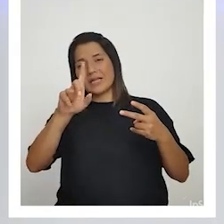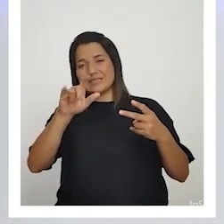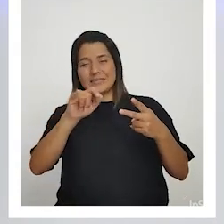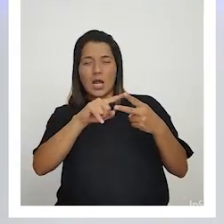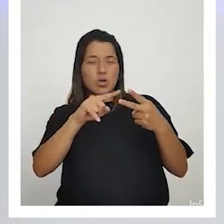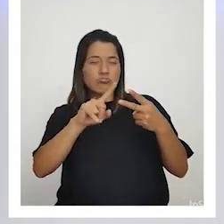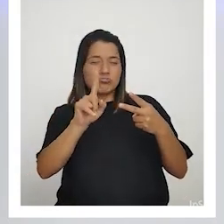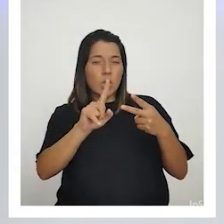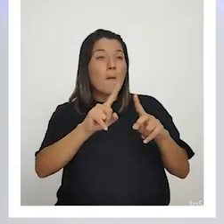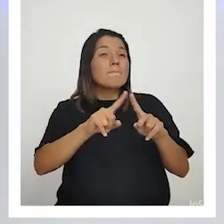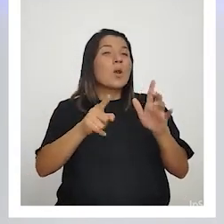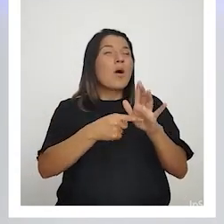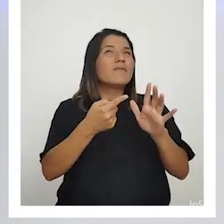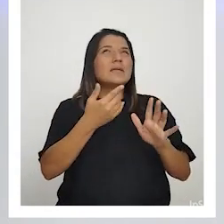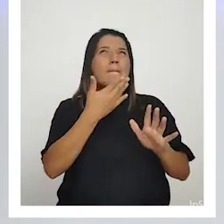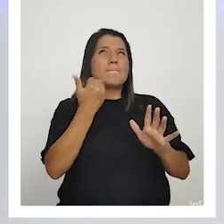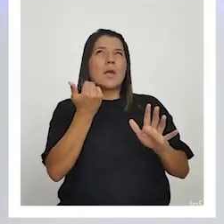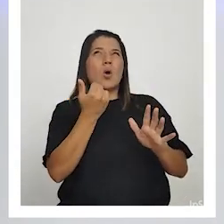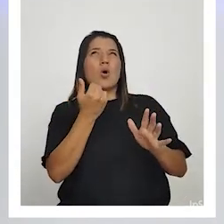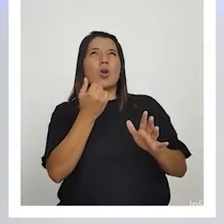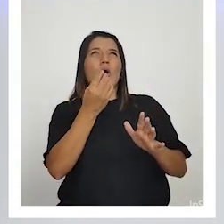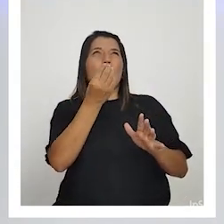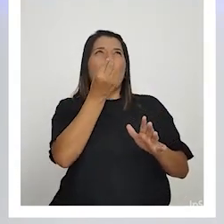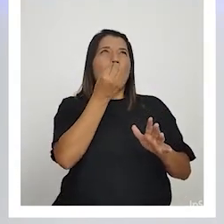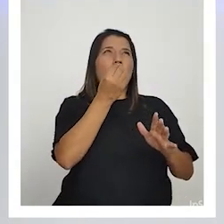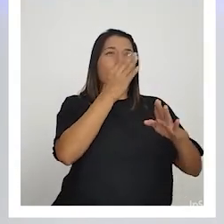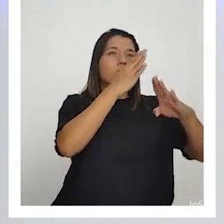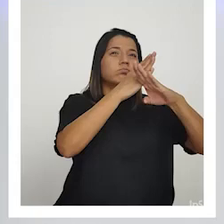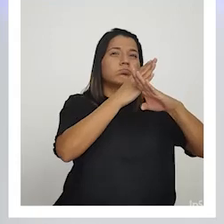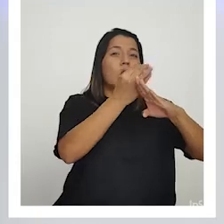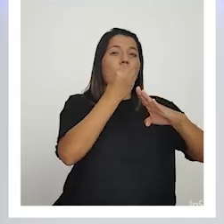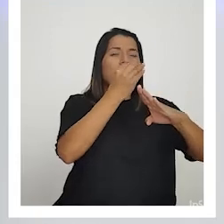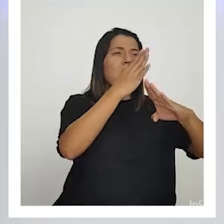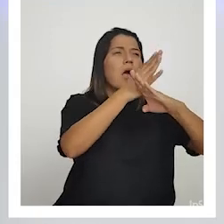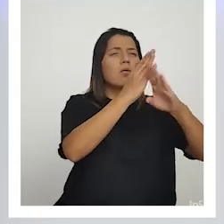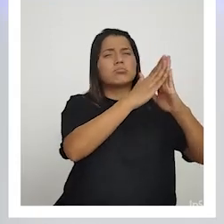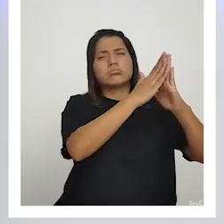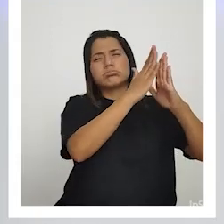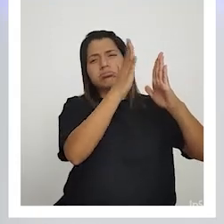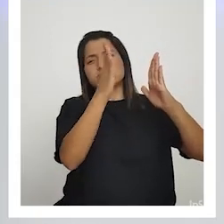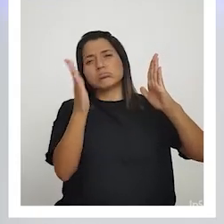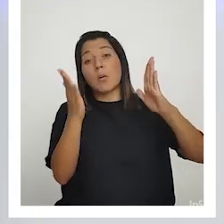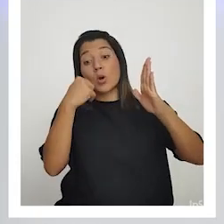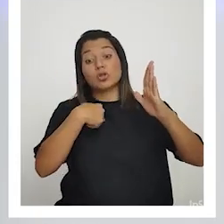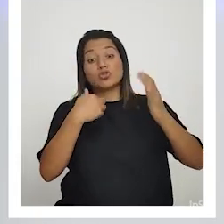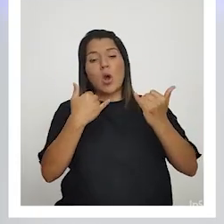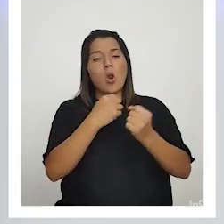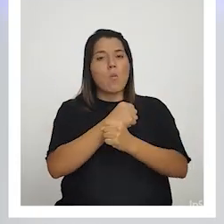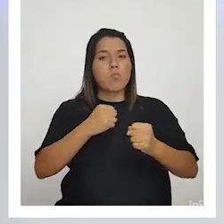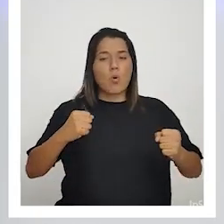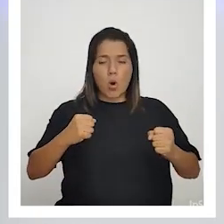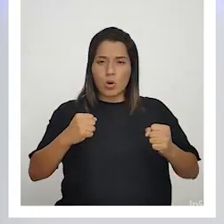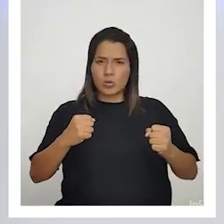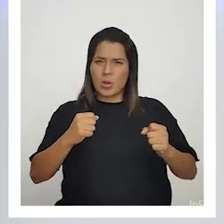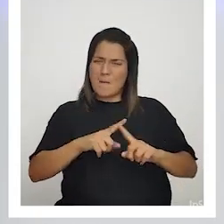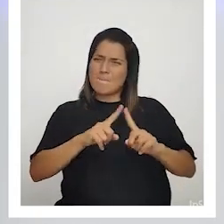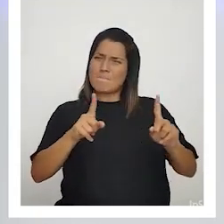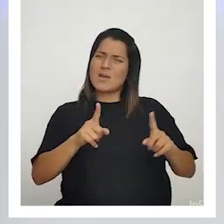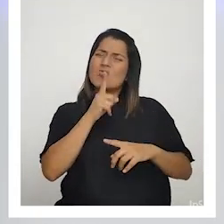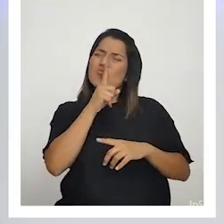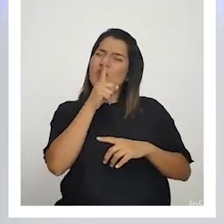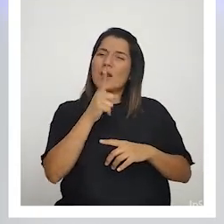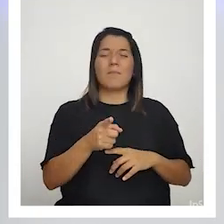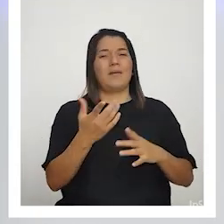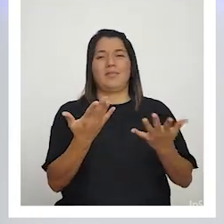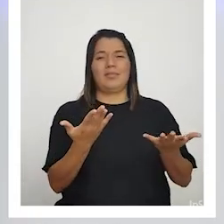tantas horas porque estoy gordo, estoy gorda, y en realidad es un trastorno porque ni siquiera tiene sobrepeso,